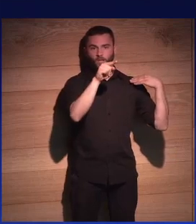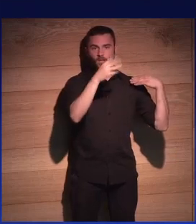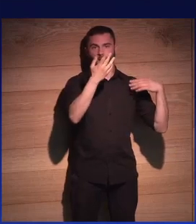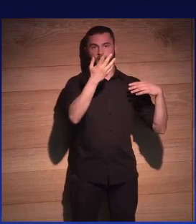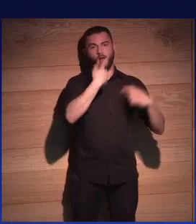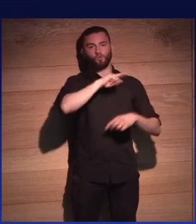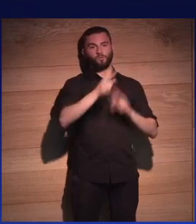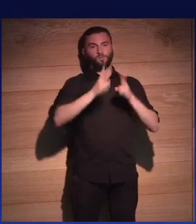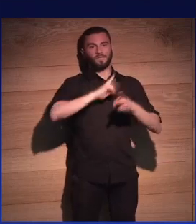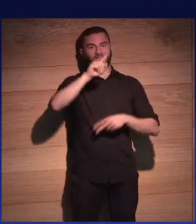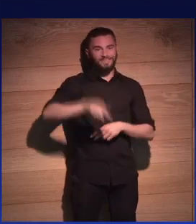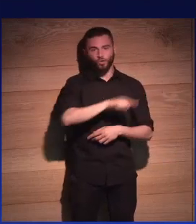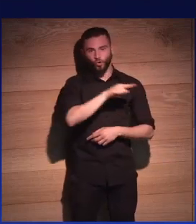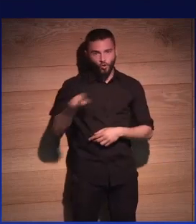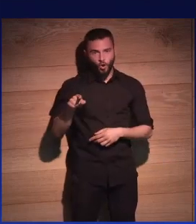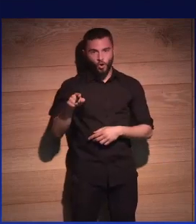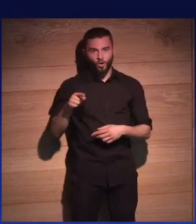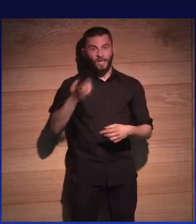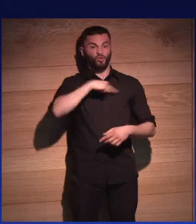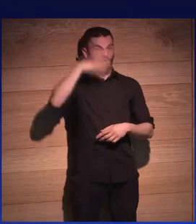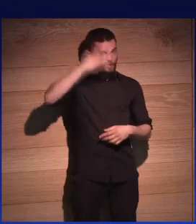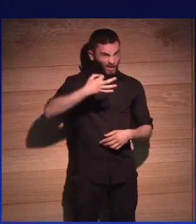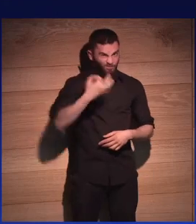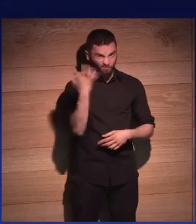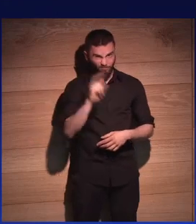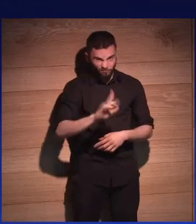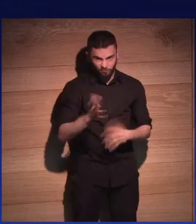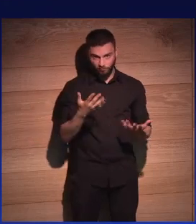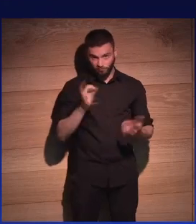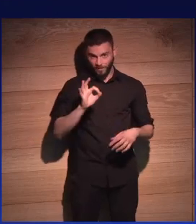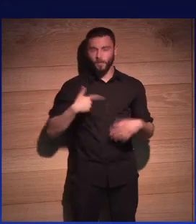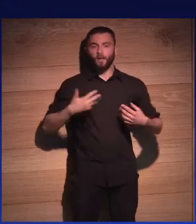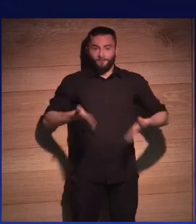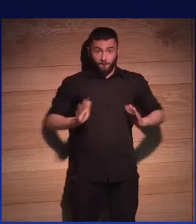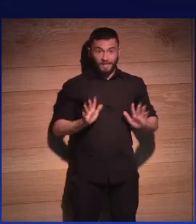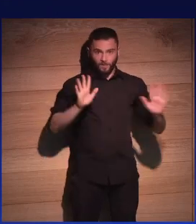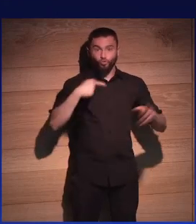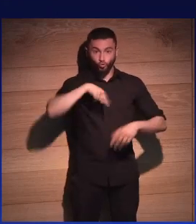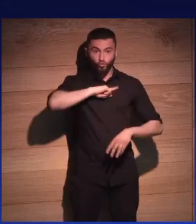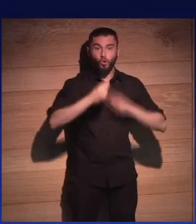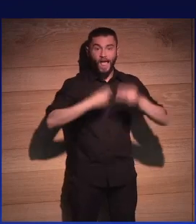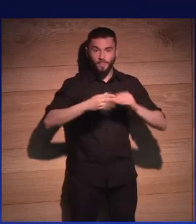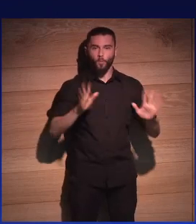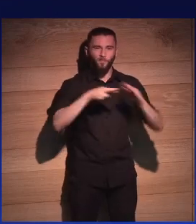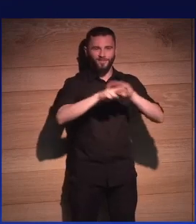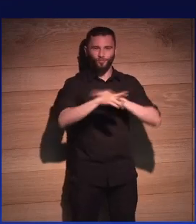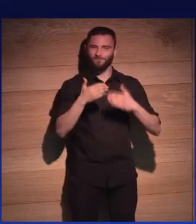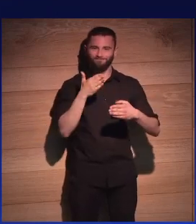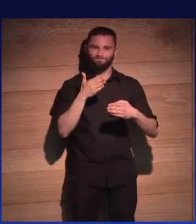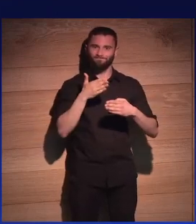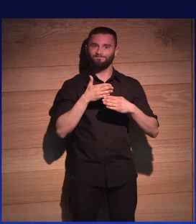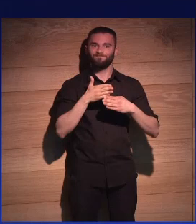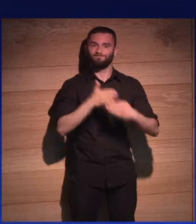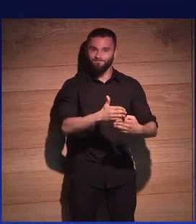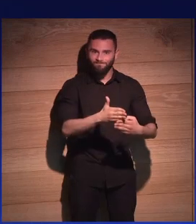no les tengamos que creer, ¿verdad? A mí me encantaría, ¿vale? Nosotros lo hacemos, pero claro, nuestros recursos son limitados